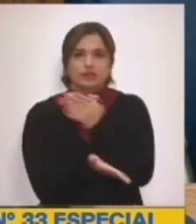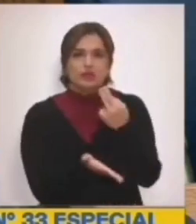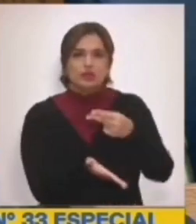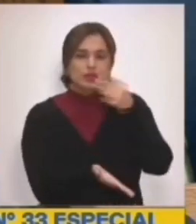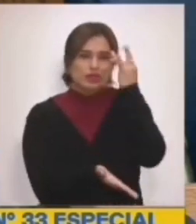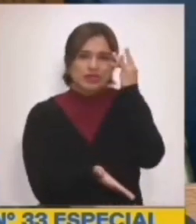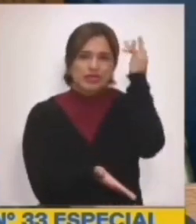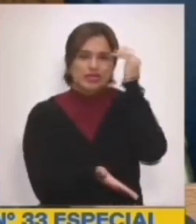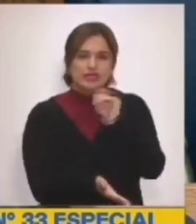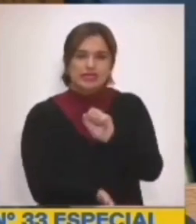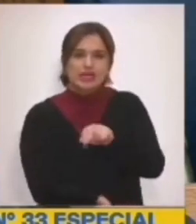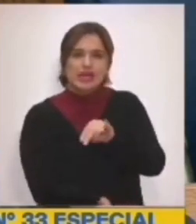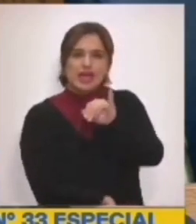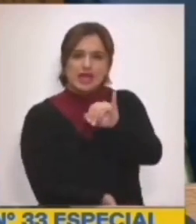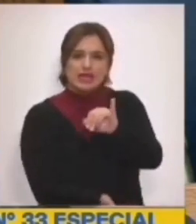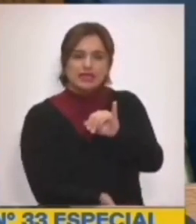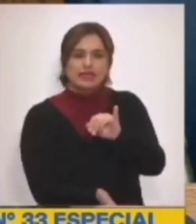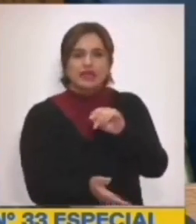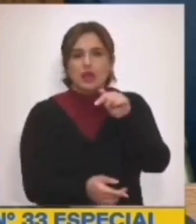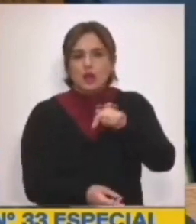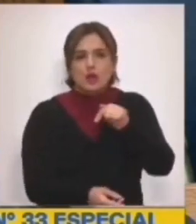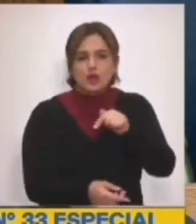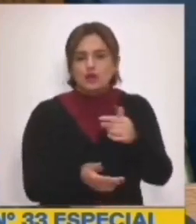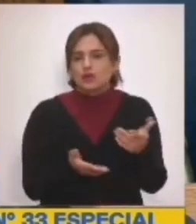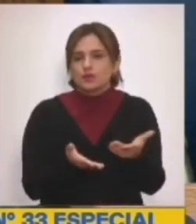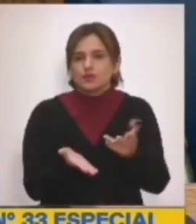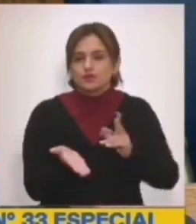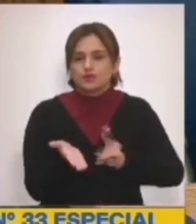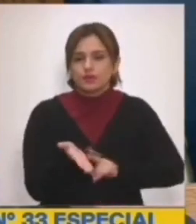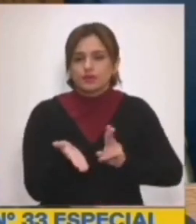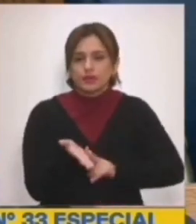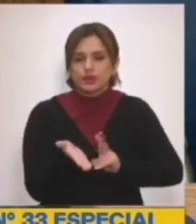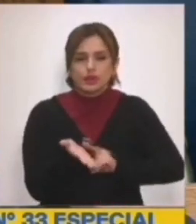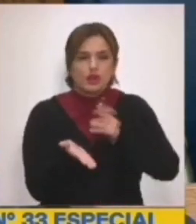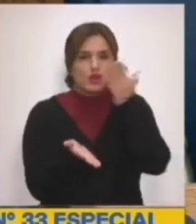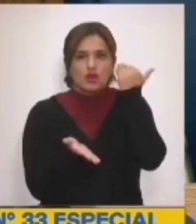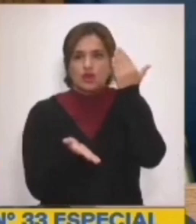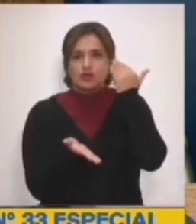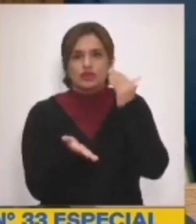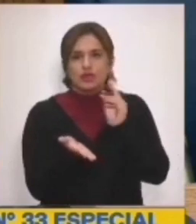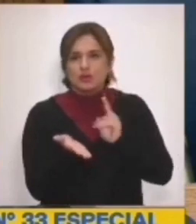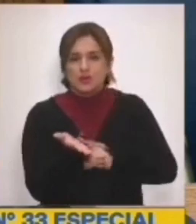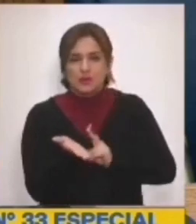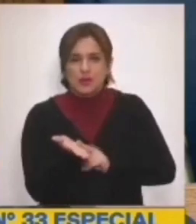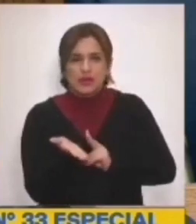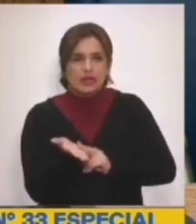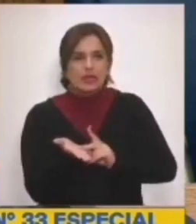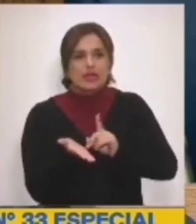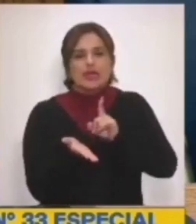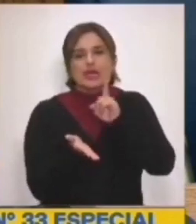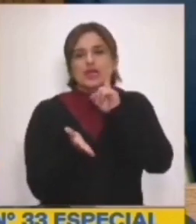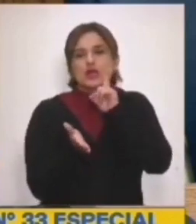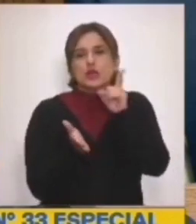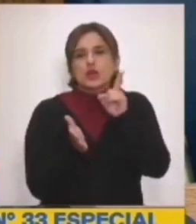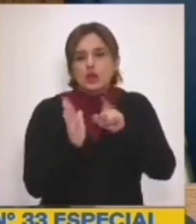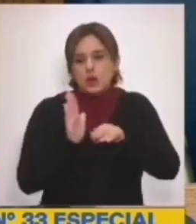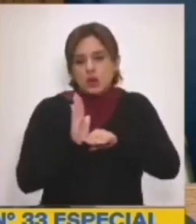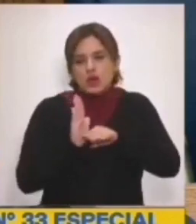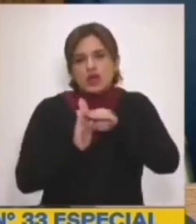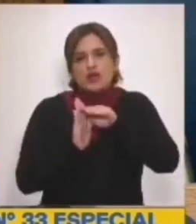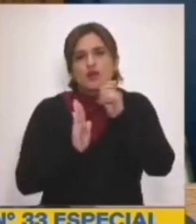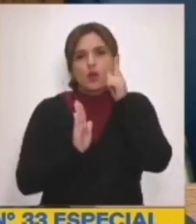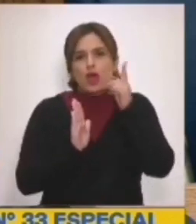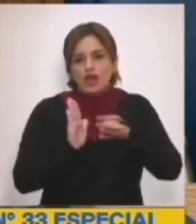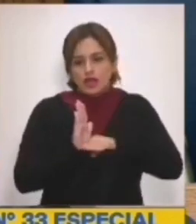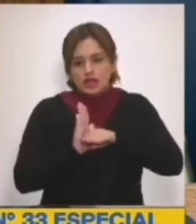inteligencia la han y hoy día es una entelequia que la verdad es que no sabemos exactamente En qué nivel de efectividad